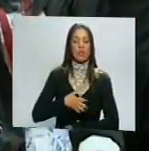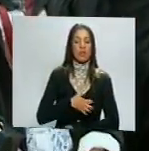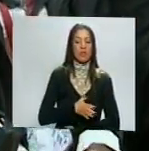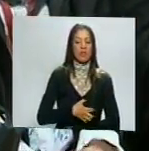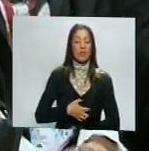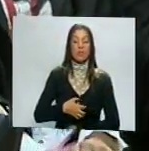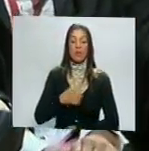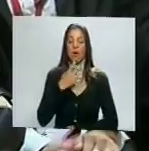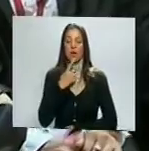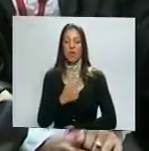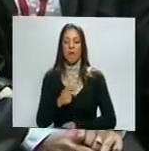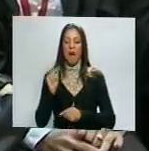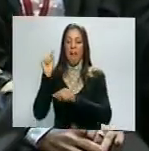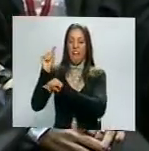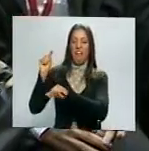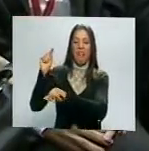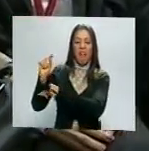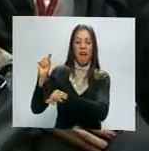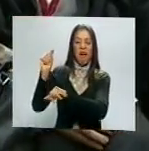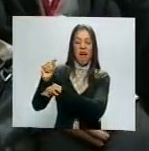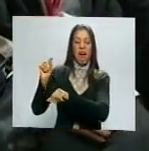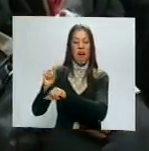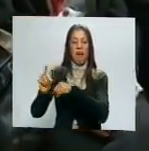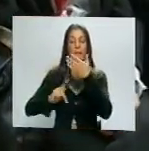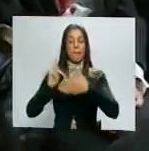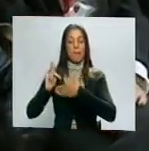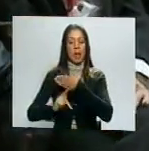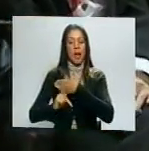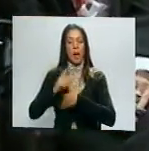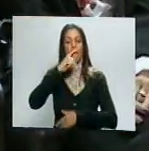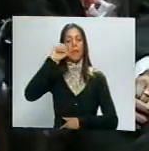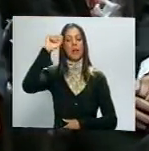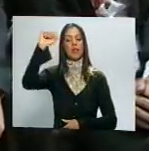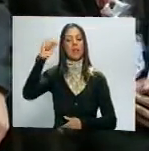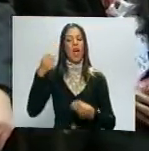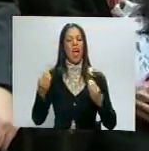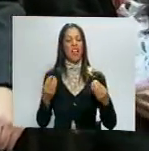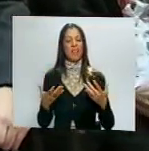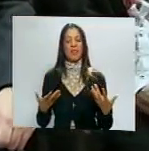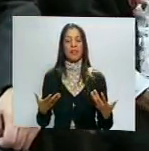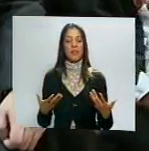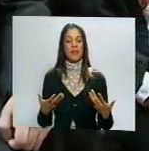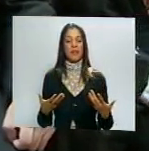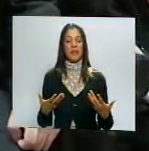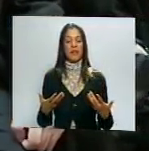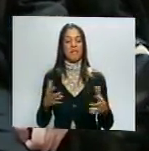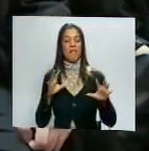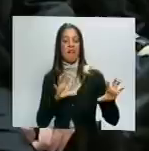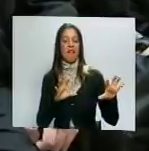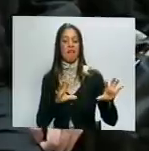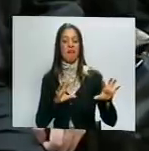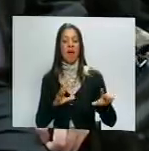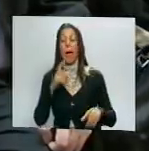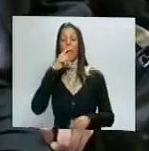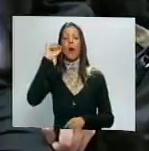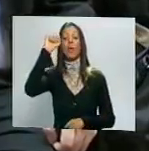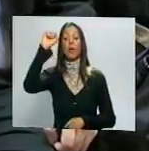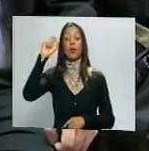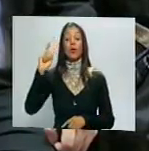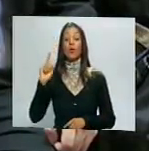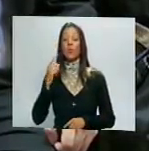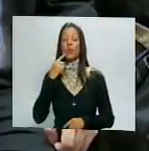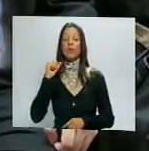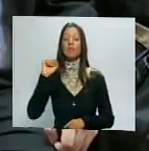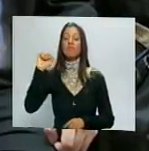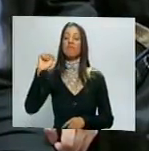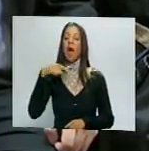batería para caerle encima. ¿Qué hizo Nicolás Maduro? Se los vaciló. porque Nicolás Maduro llegó, se